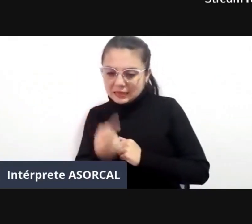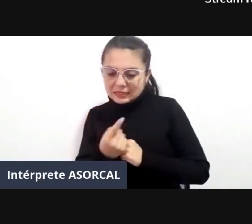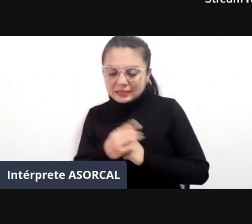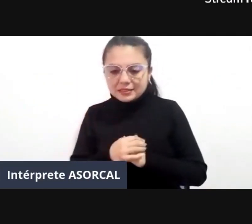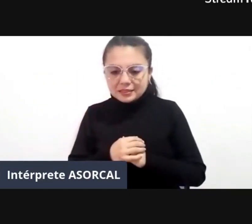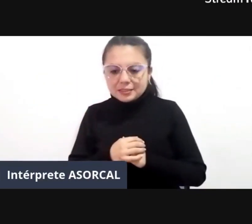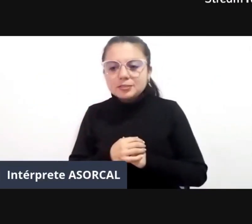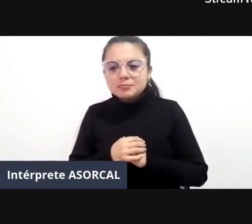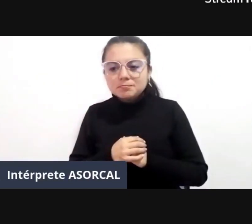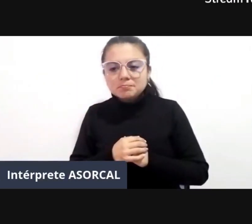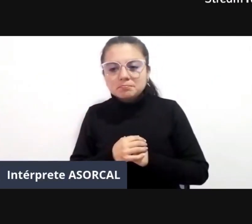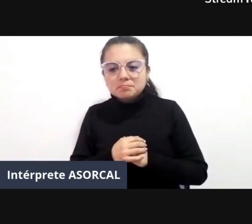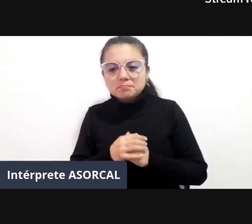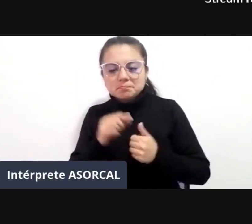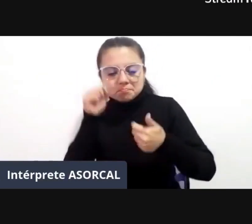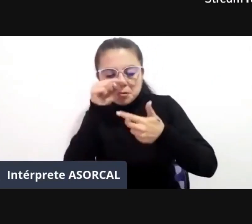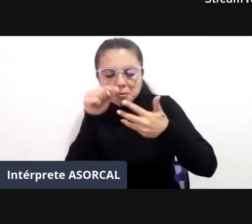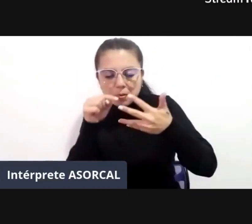principales.